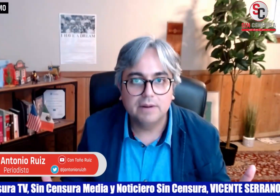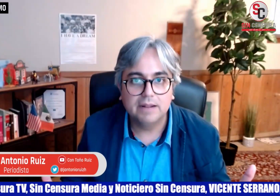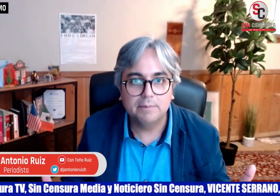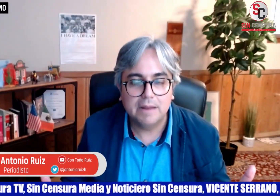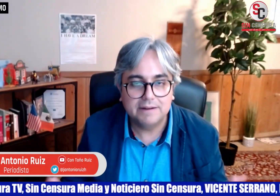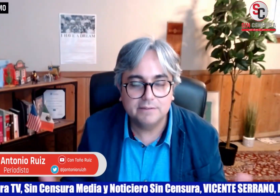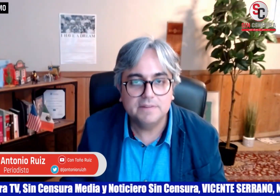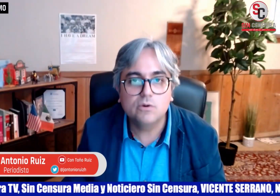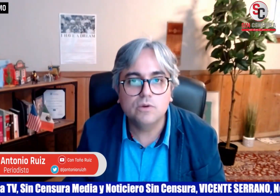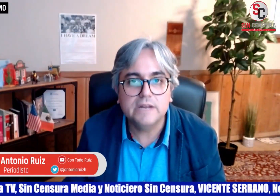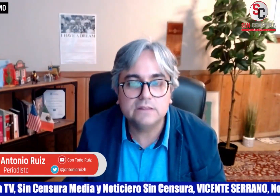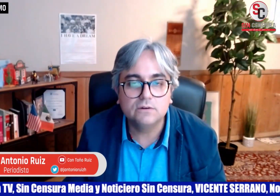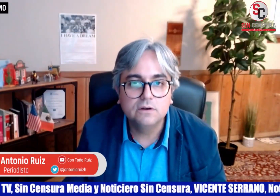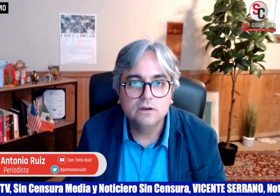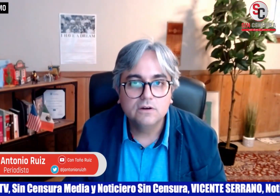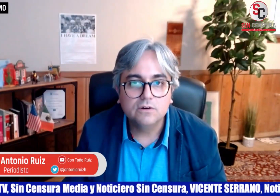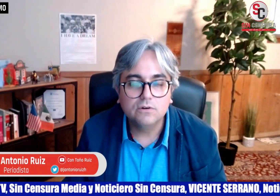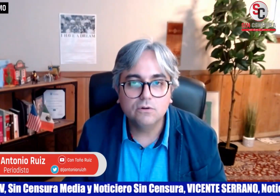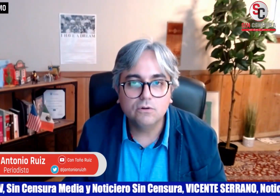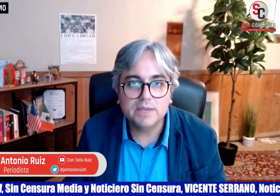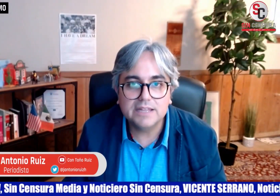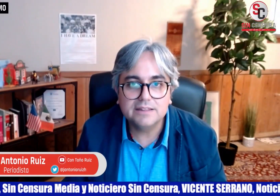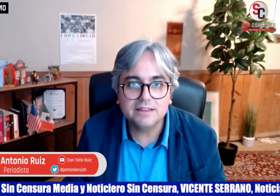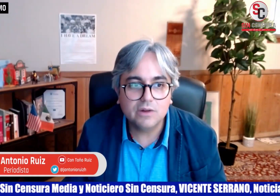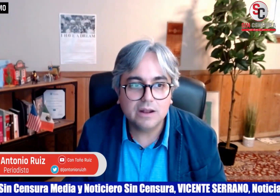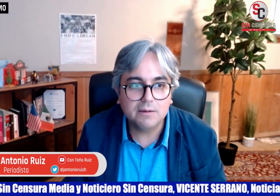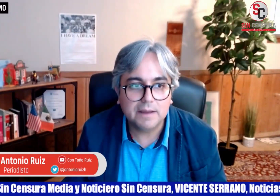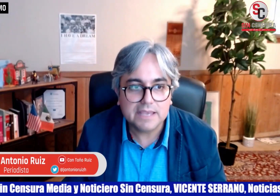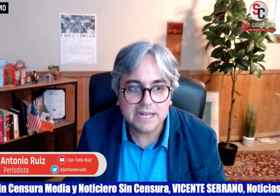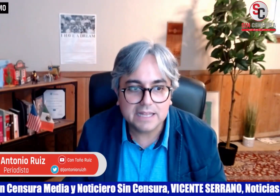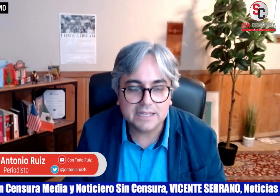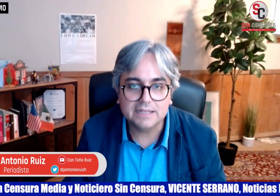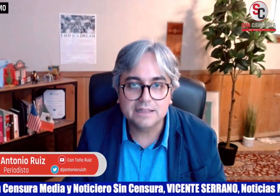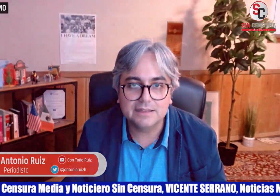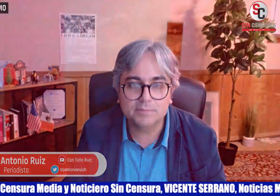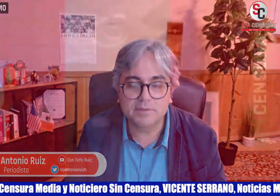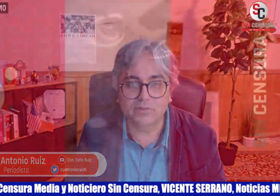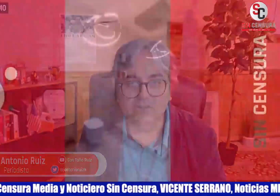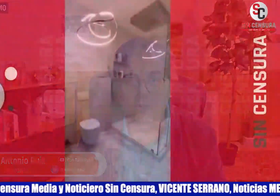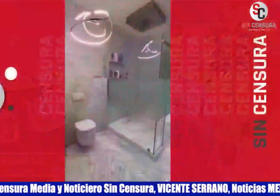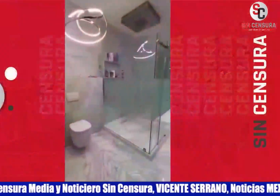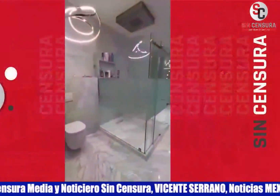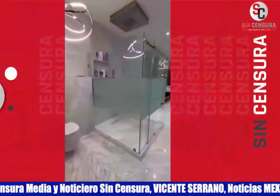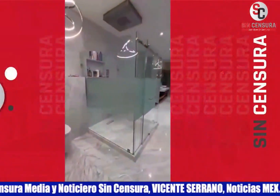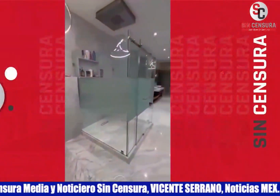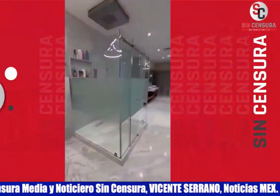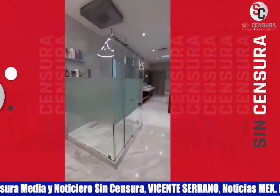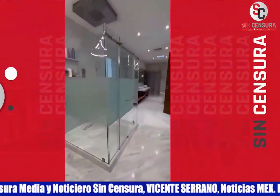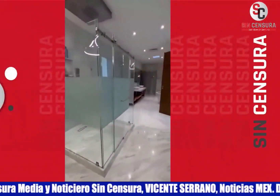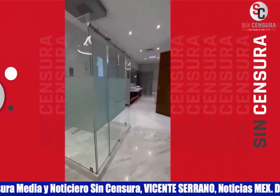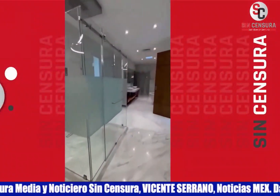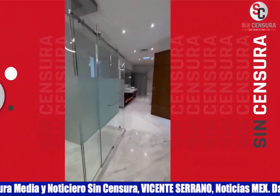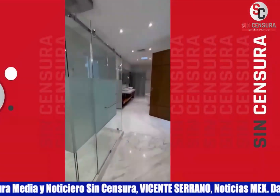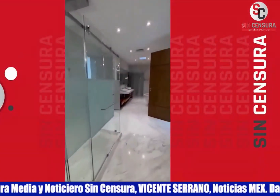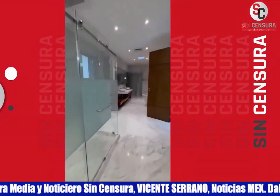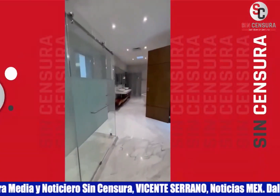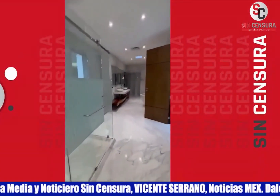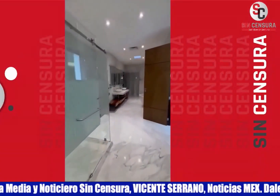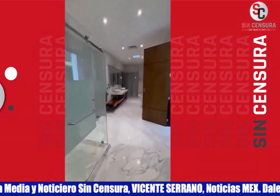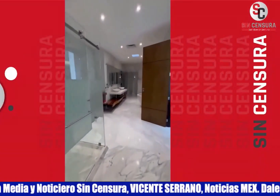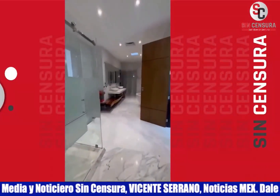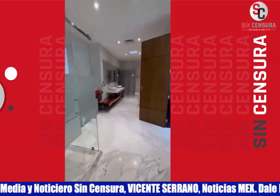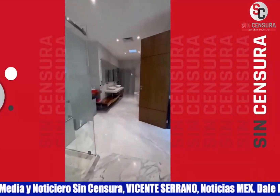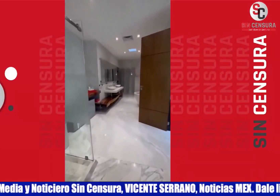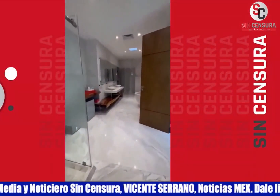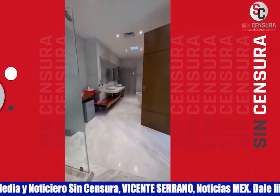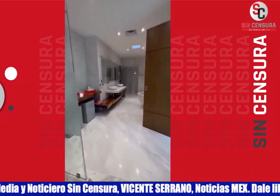para lavarse bien el culito? O bien tener una bañera de 3 personas, como ¿para qué, no? Decíamos por ahí que